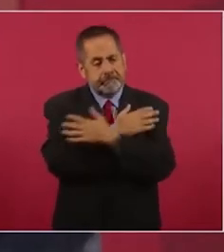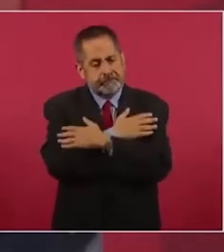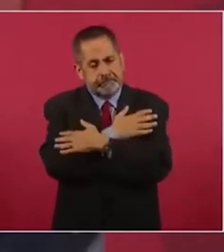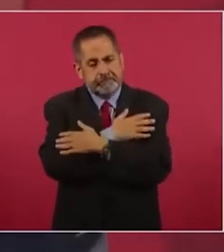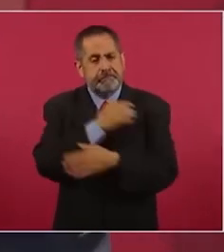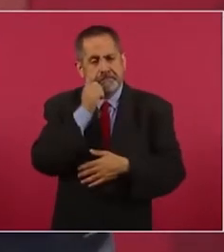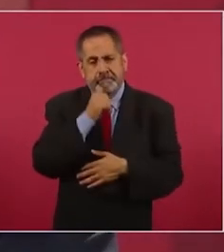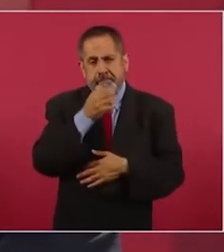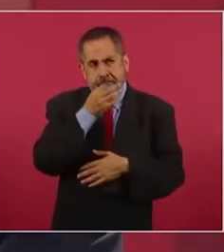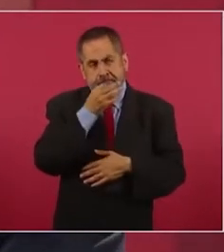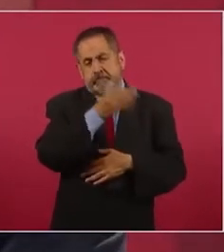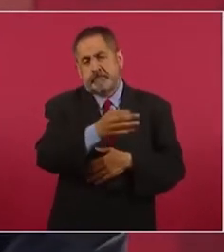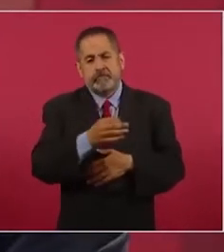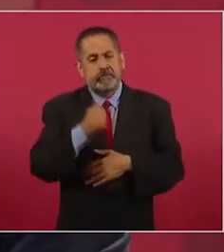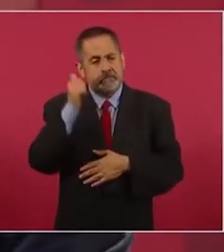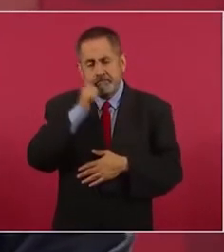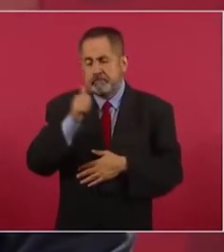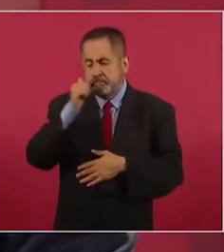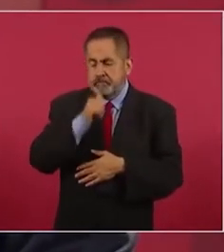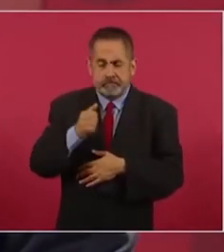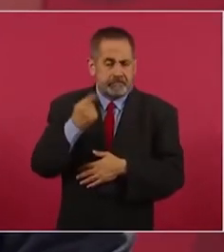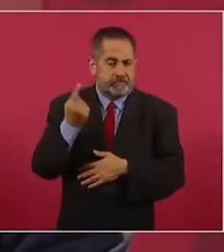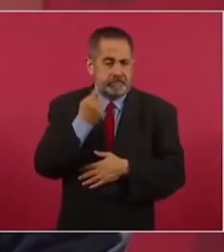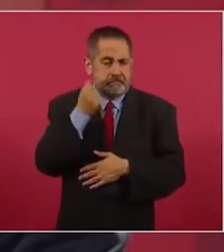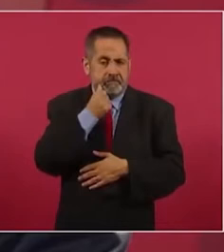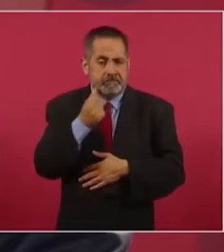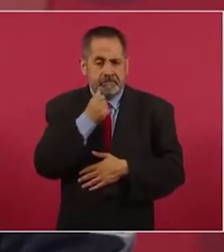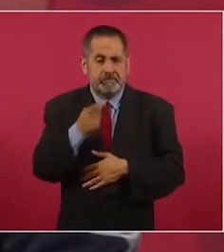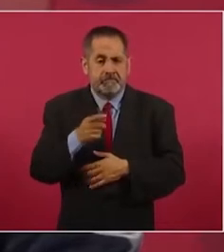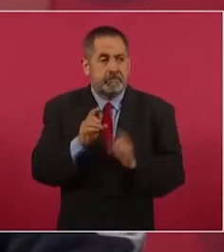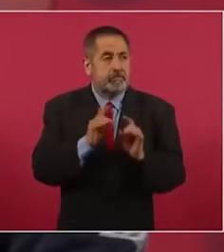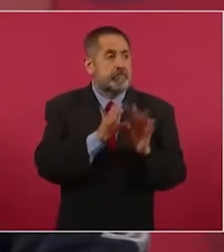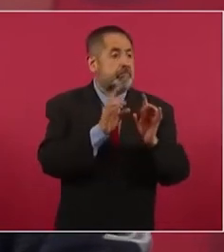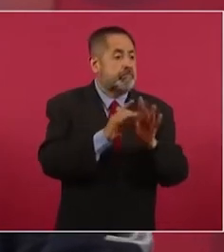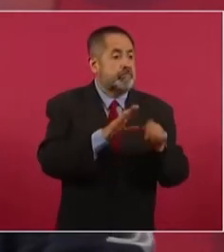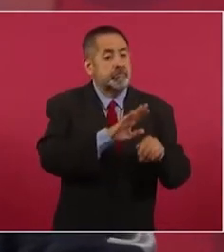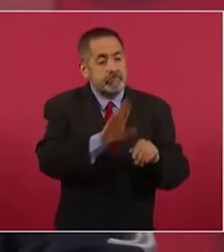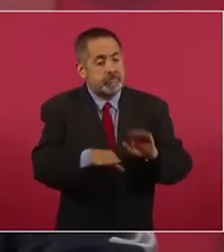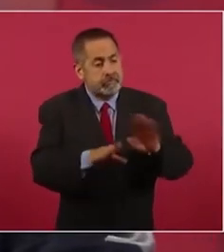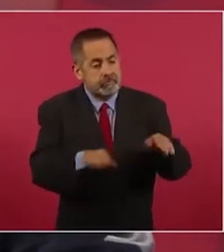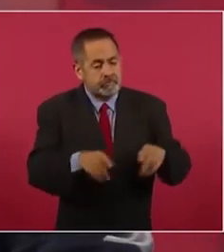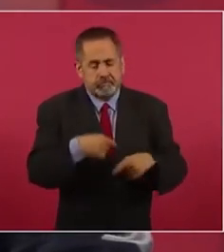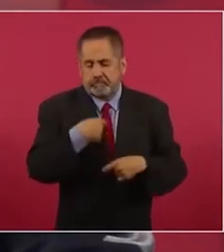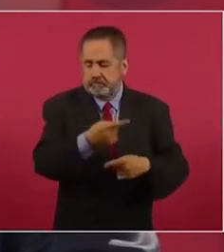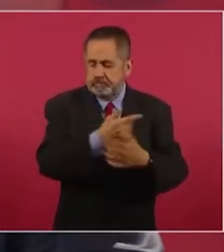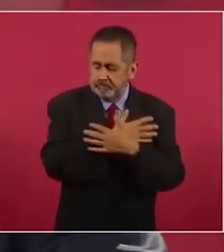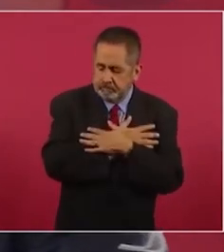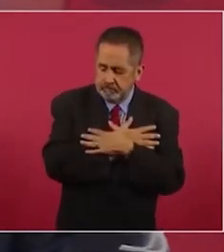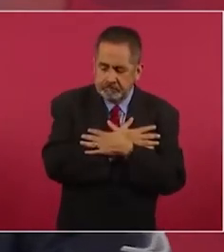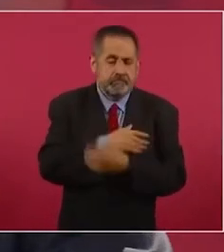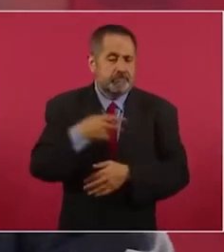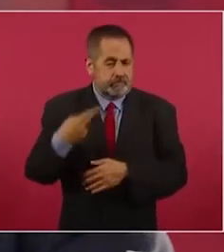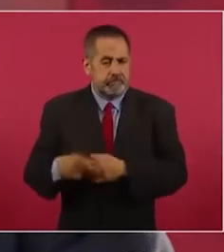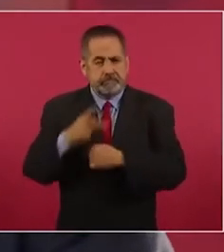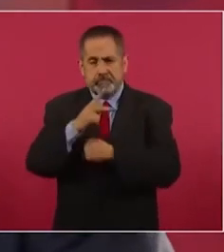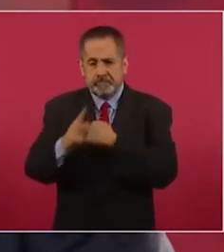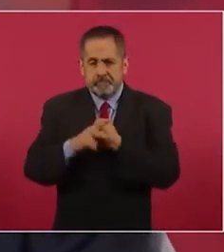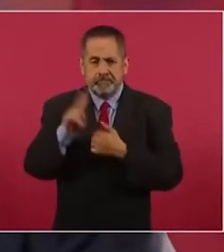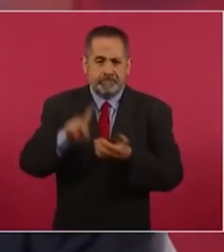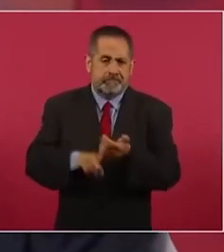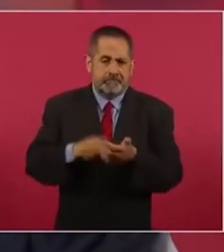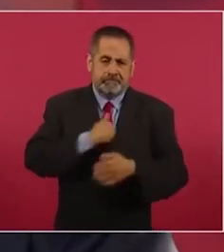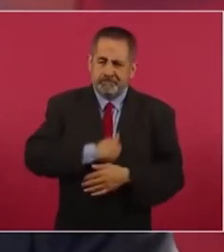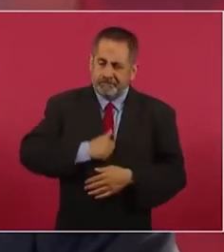hacemos con todos los que pierden la vida en nuestro país, que